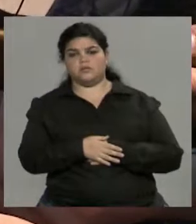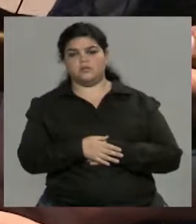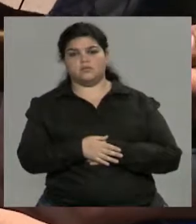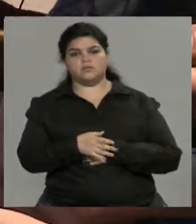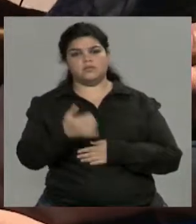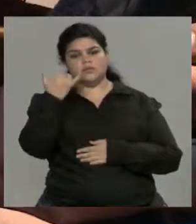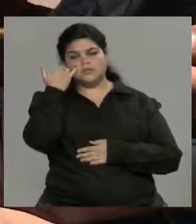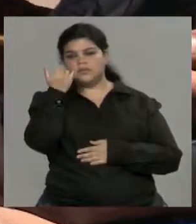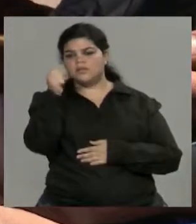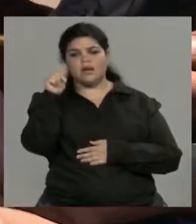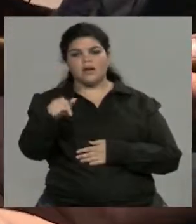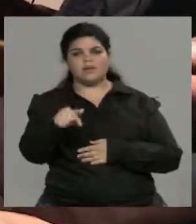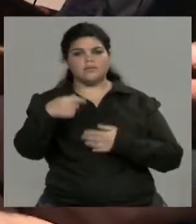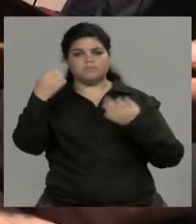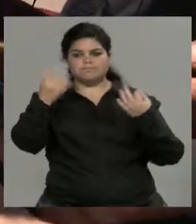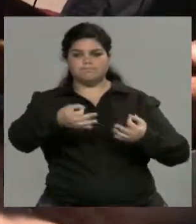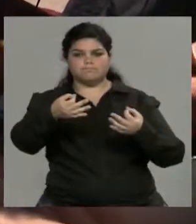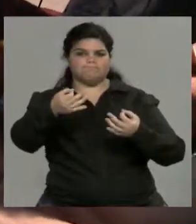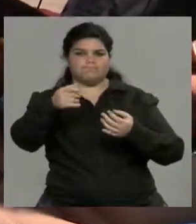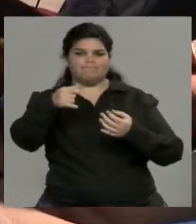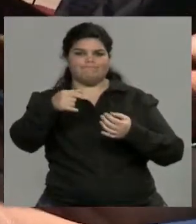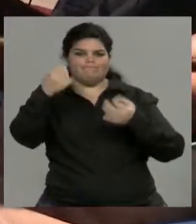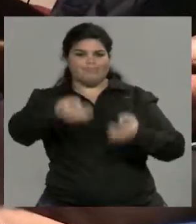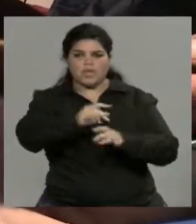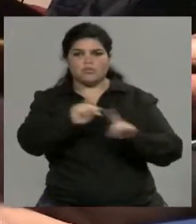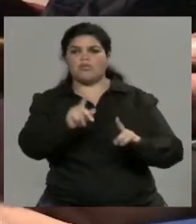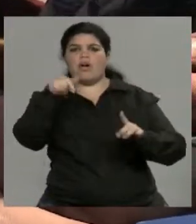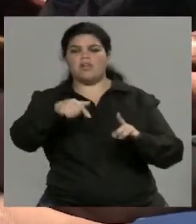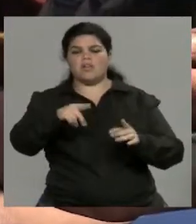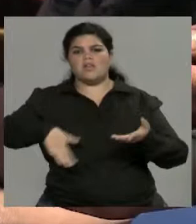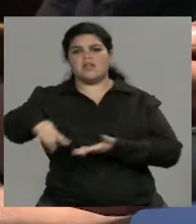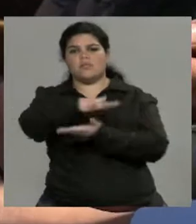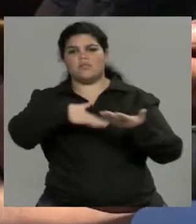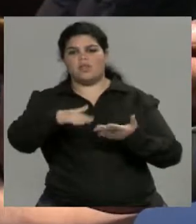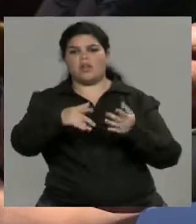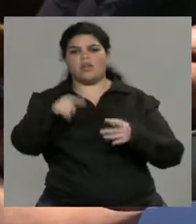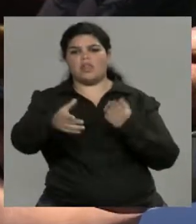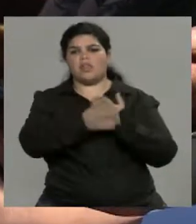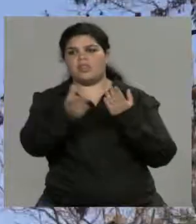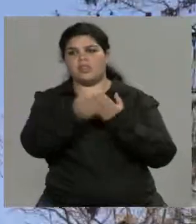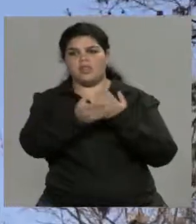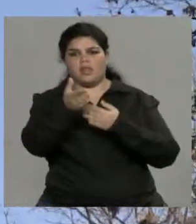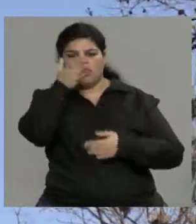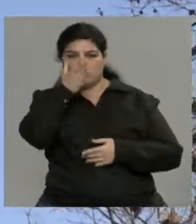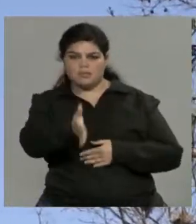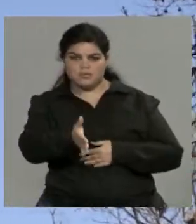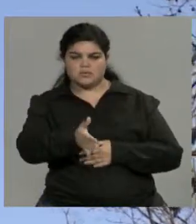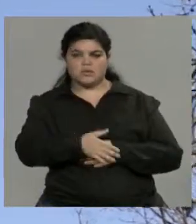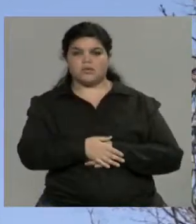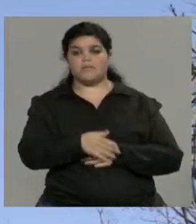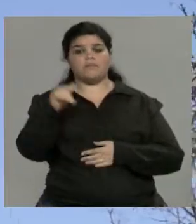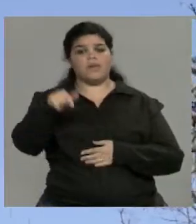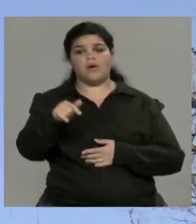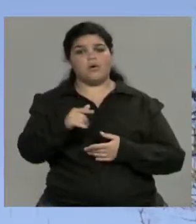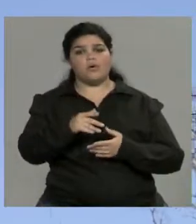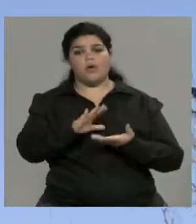han tenido resultados negativos desde el punto de vista comunitario, el mantenimiento de los espacios comunes. Deben buscar una